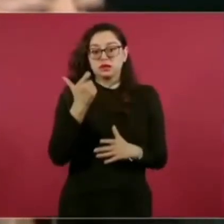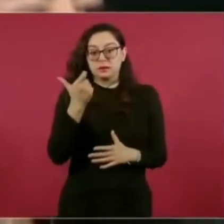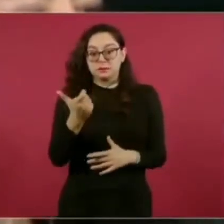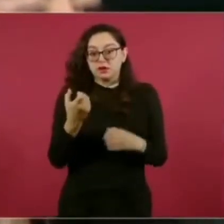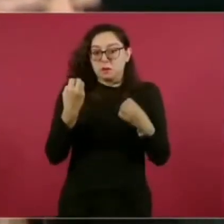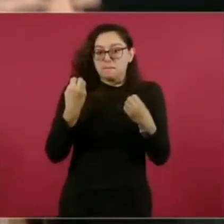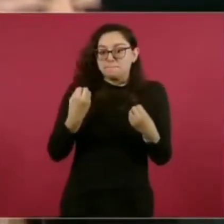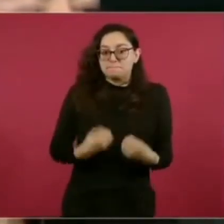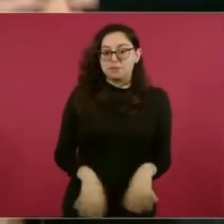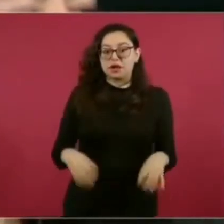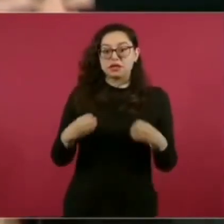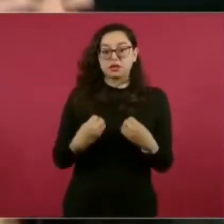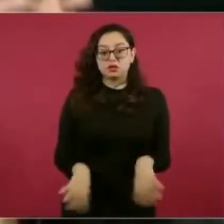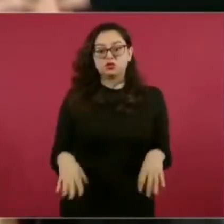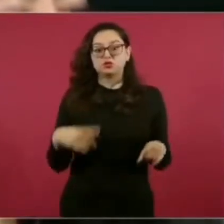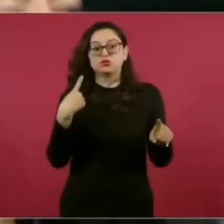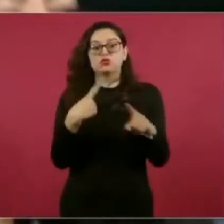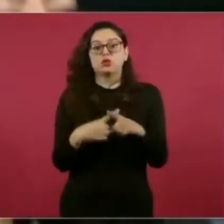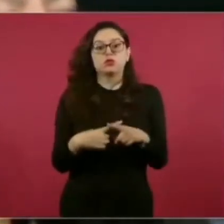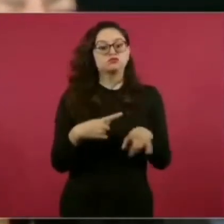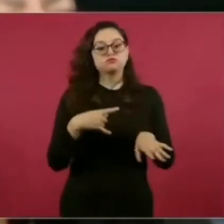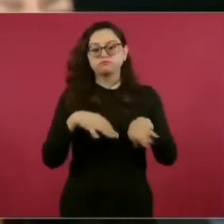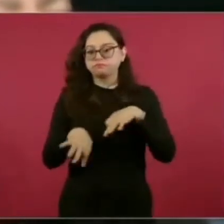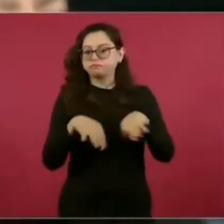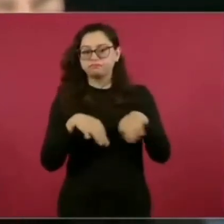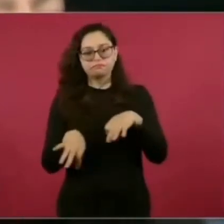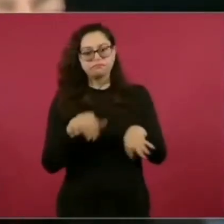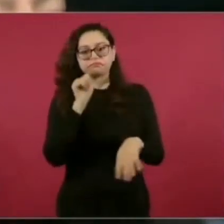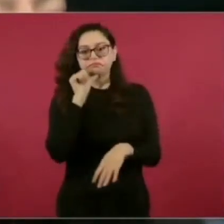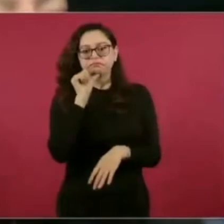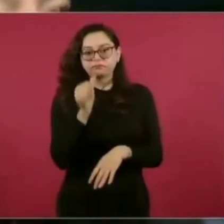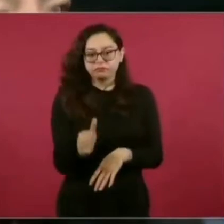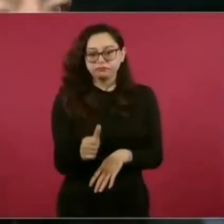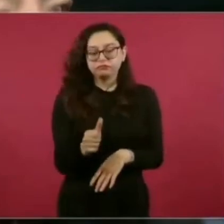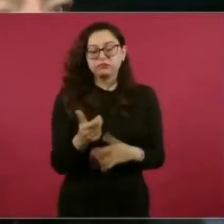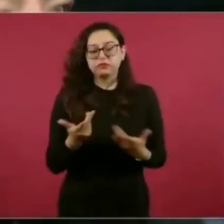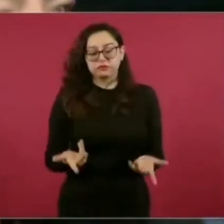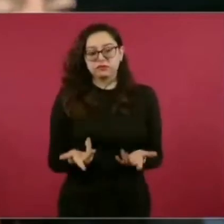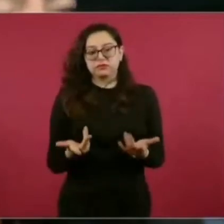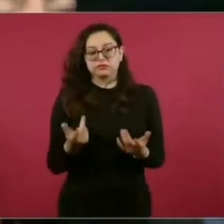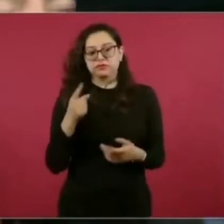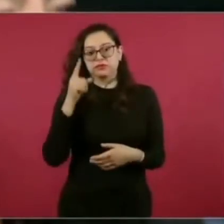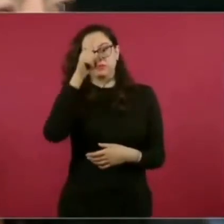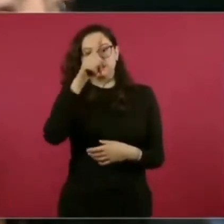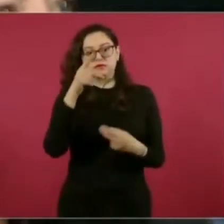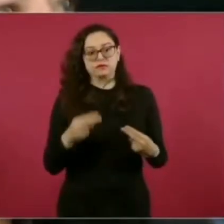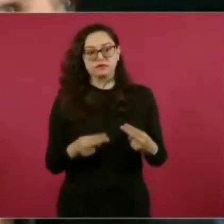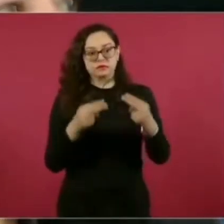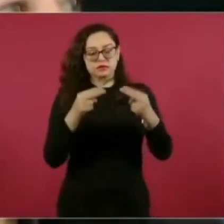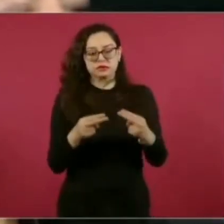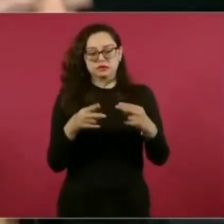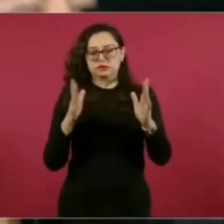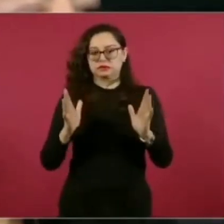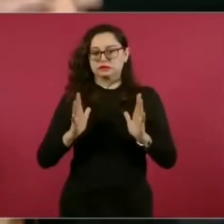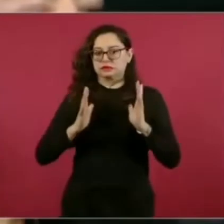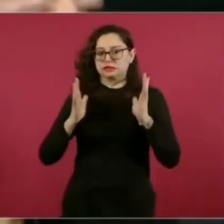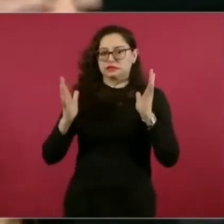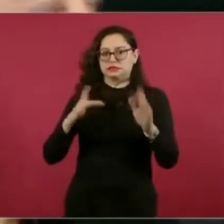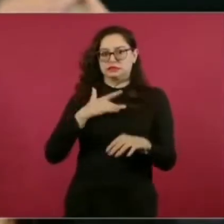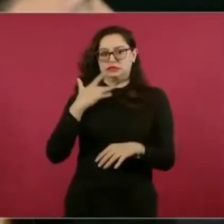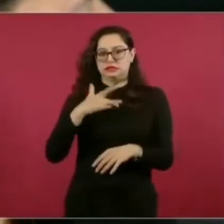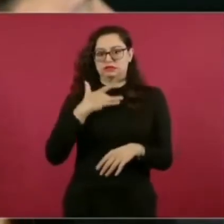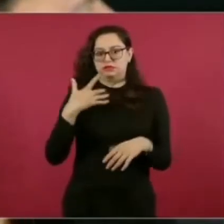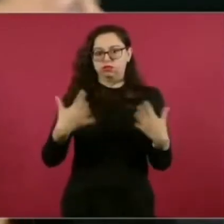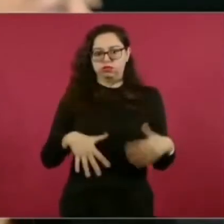cuestión económica. Las califican, al menos la Unión de Comerciantes de Culiacán, como mayores a las que se